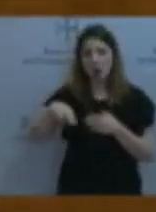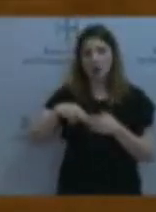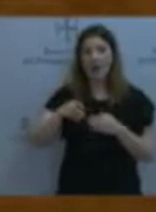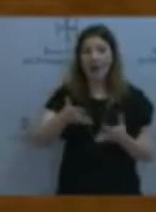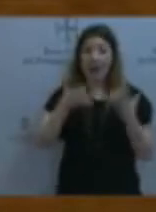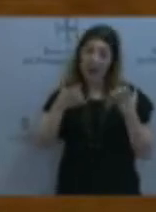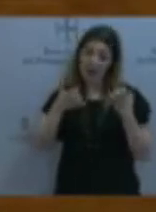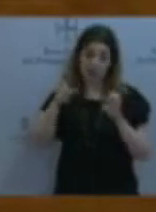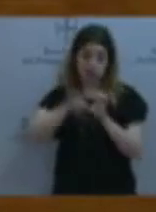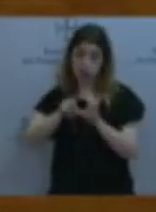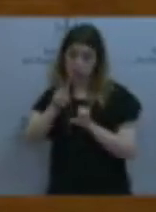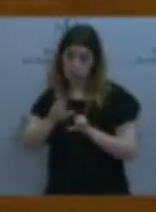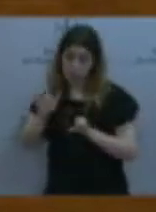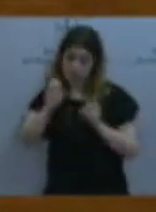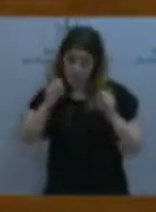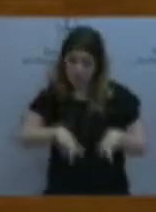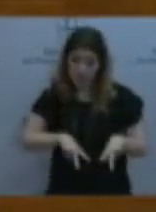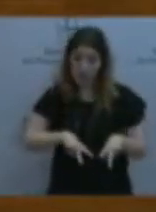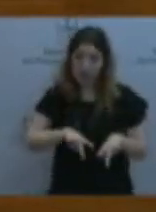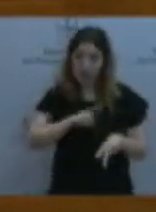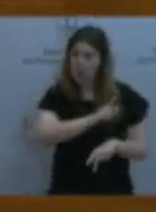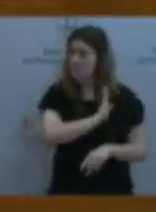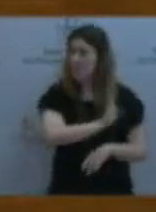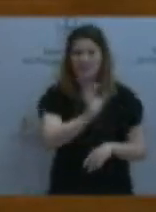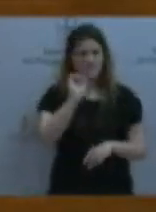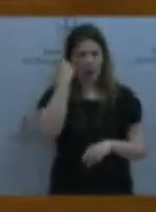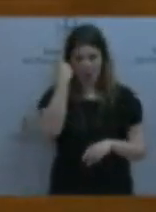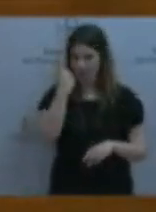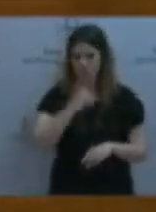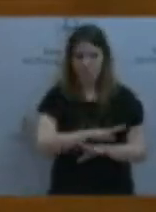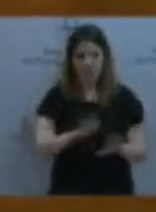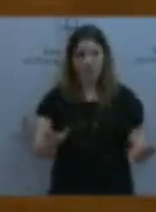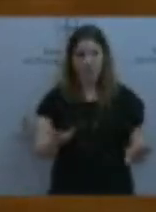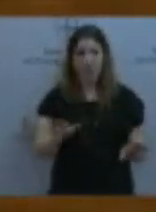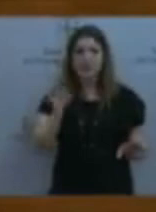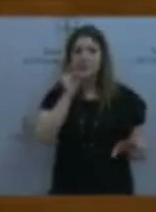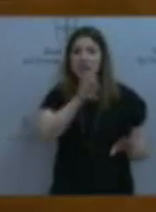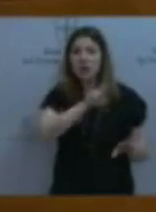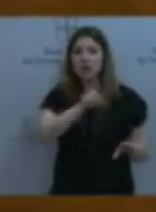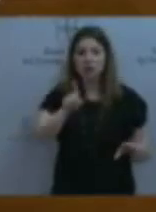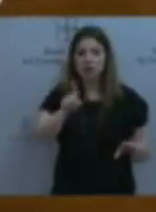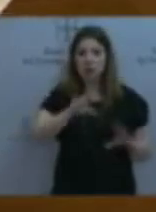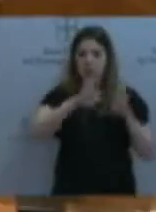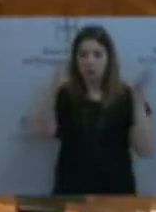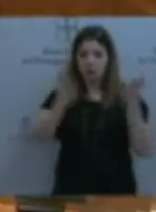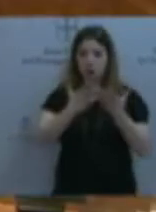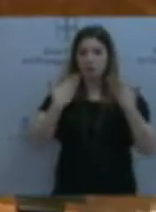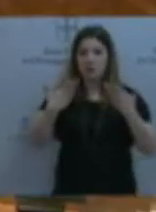el mayor agresor que existe en el siglo XXI en este mundo. Muchas gracias y un saludo, bienvenidos.